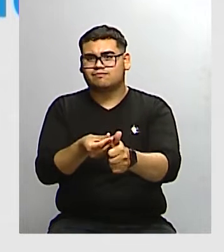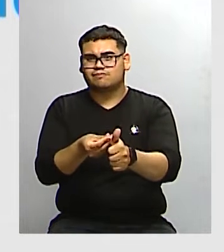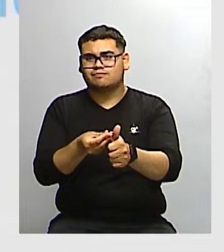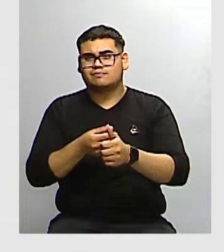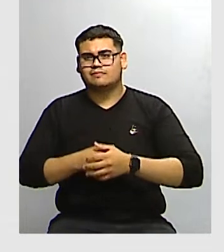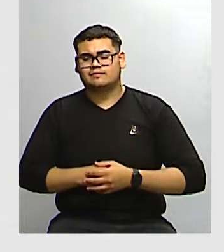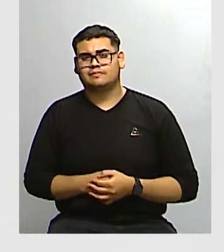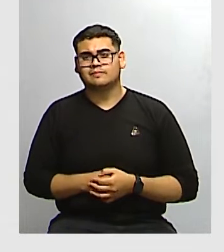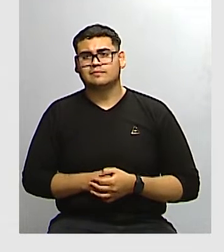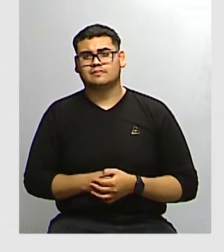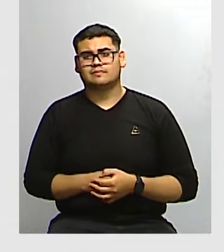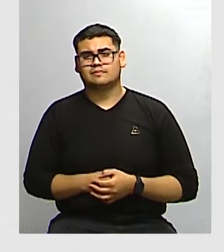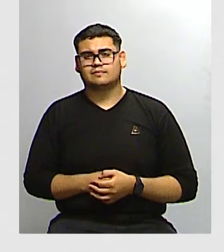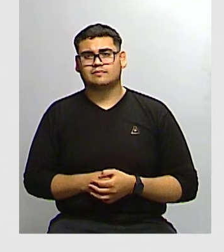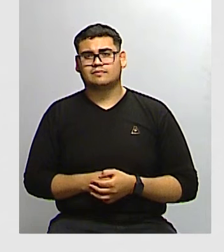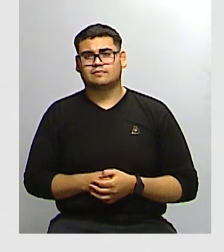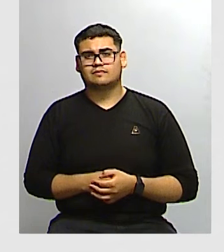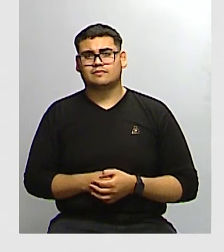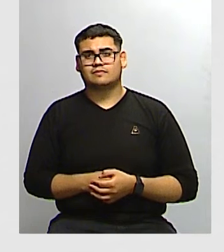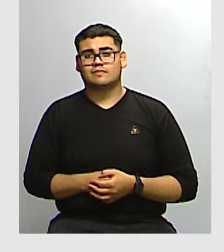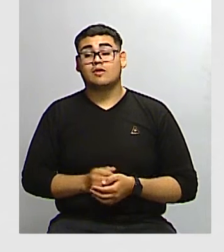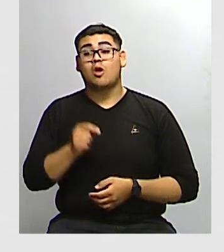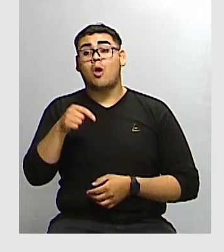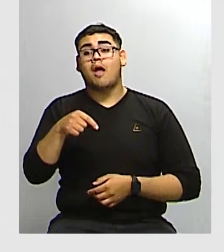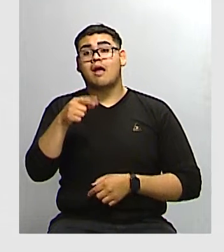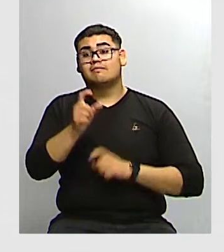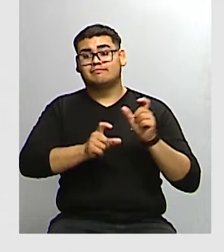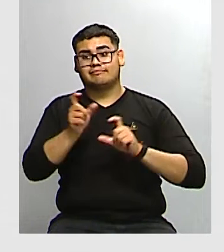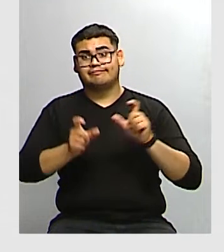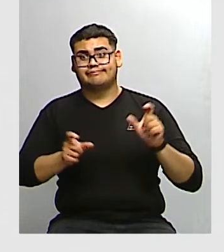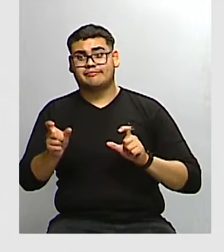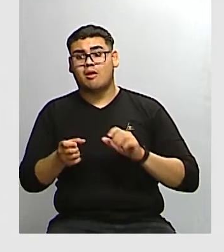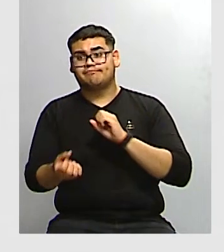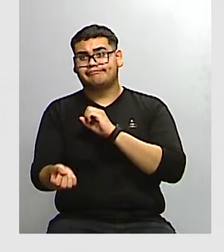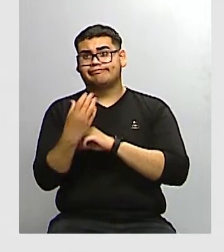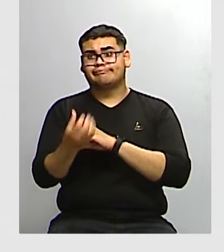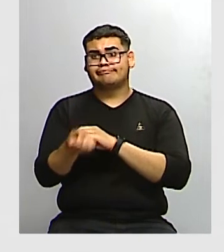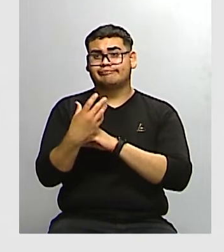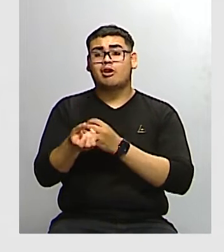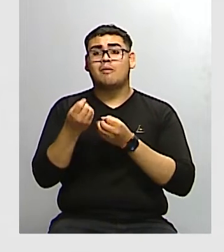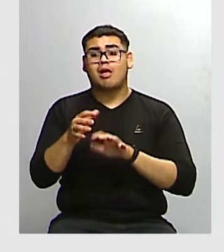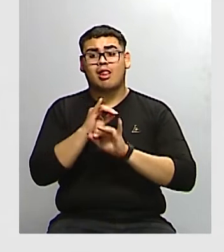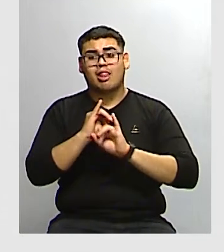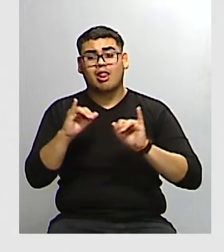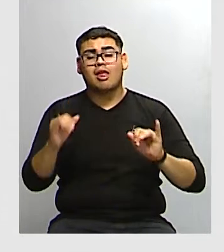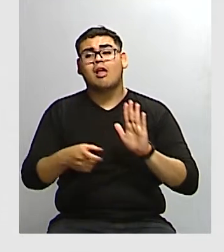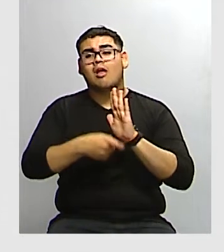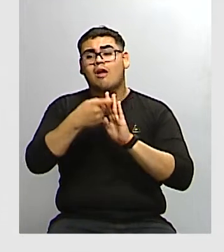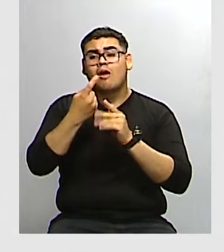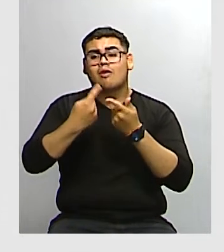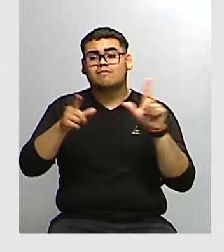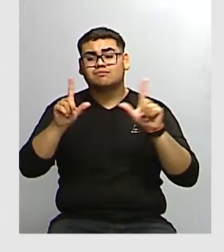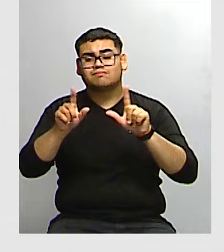notado durante toda la gente que escribe, porque la verdad que sí, se ha difundido gracias a los medios de comunicación, a